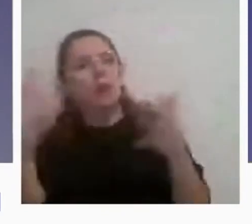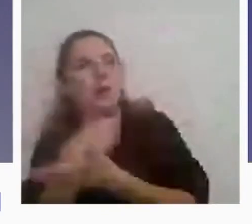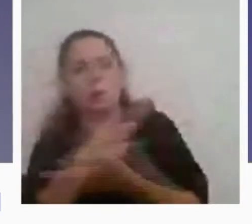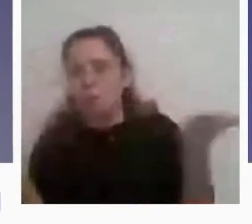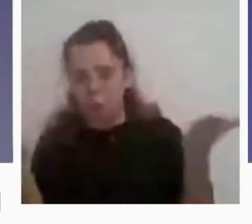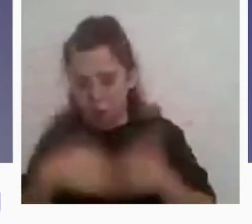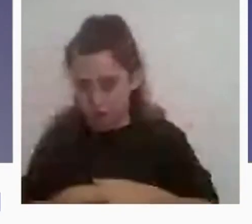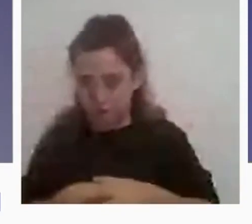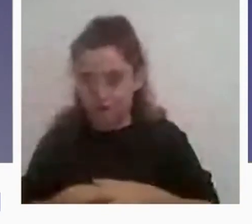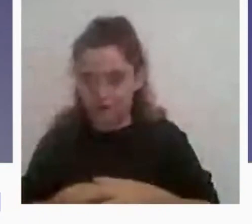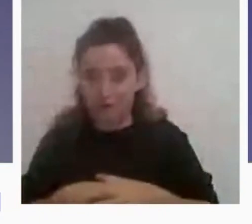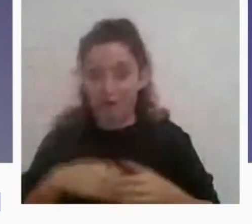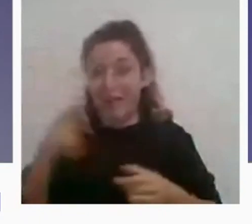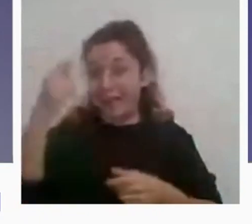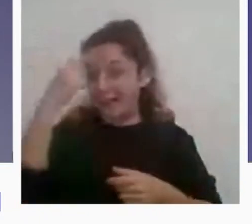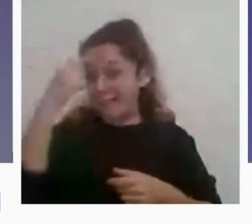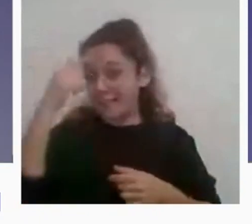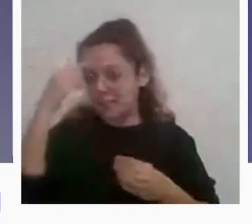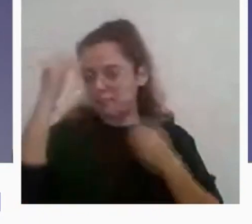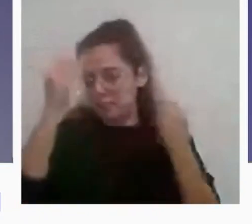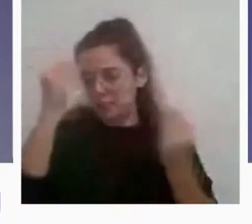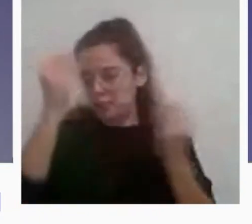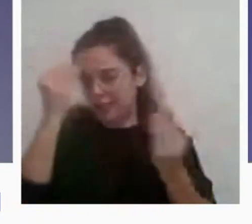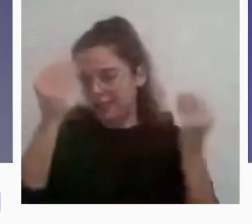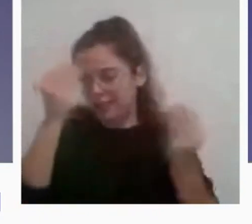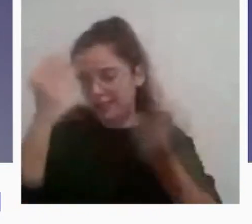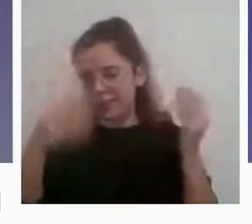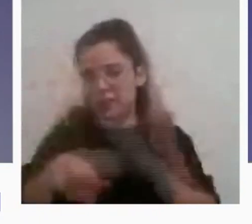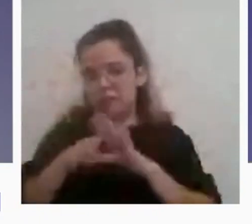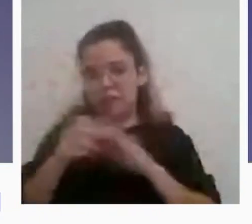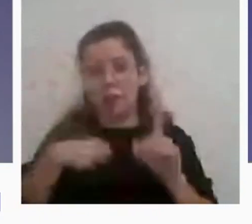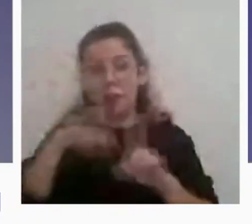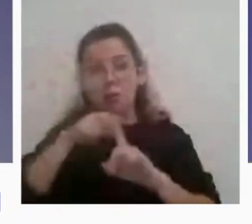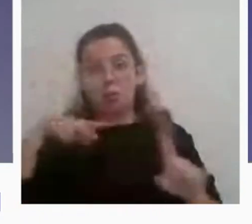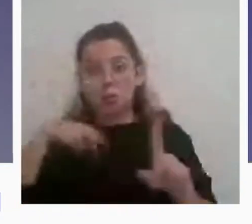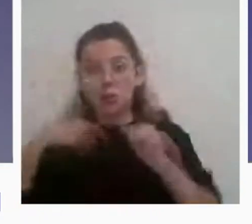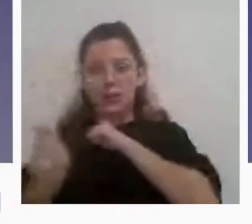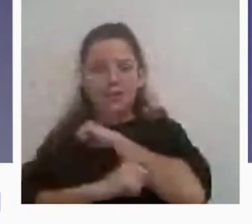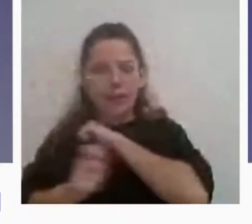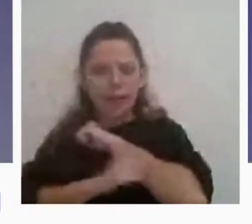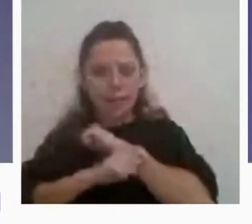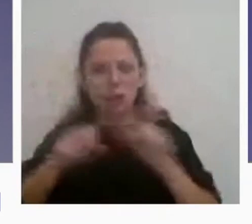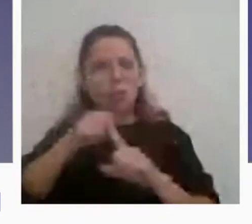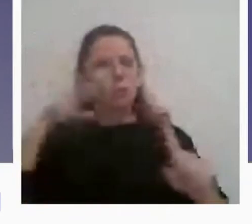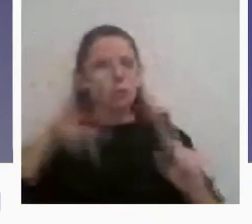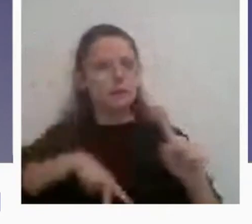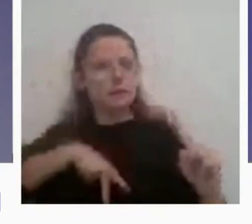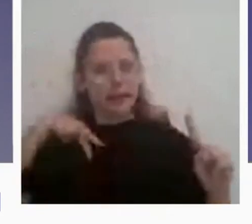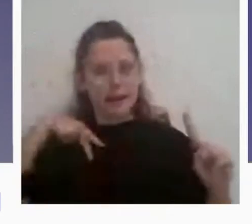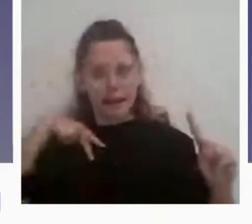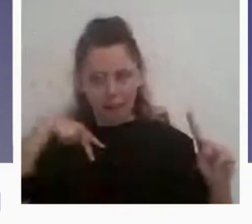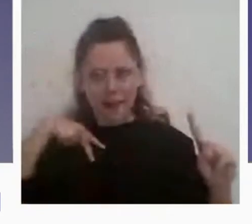no para de pensar y es capaz, tiene una visión tan estratégica y tan general que es capaz de identificar